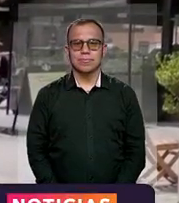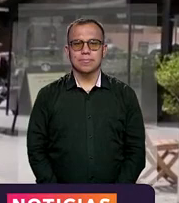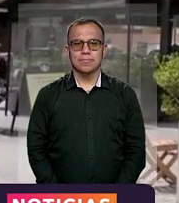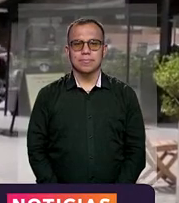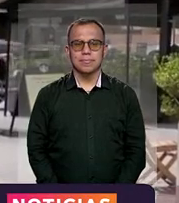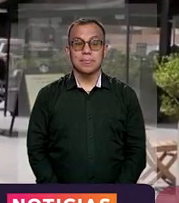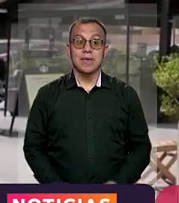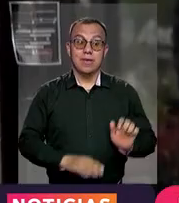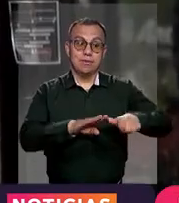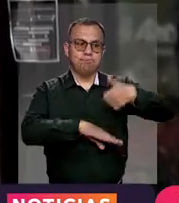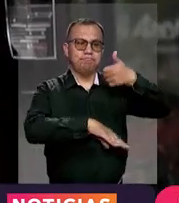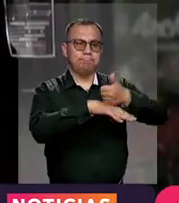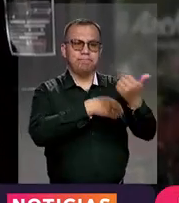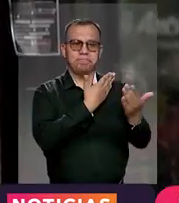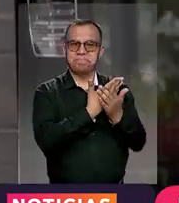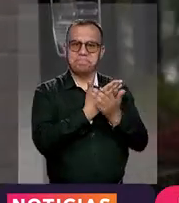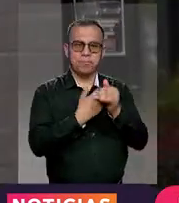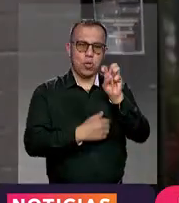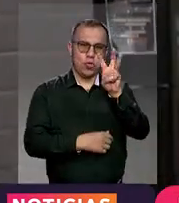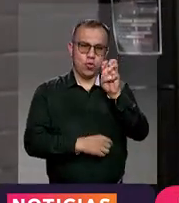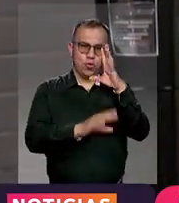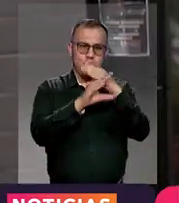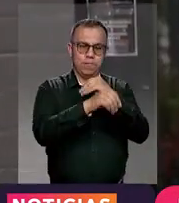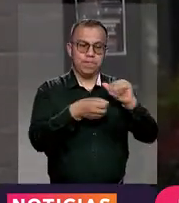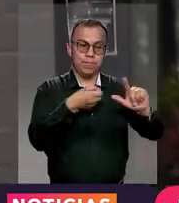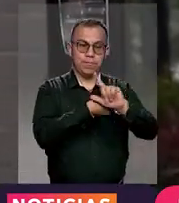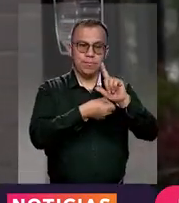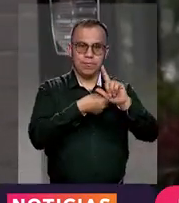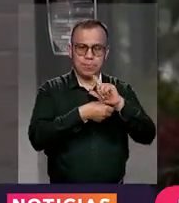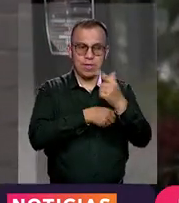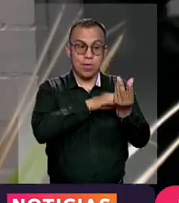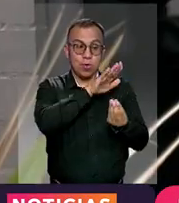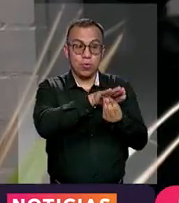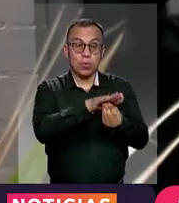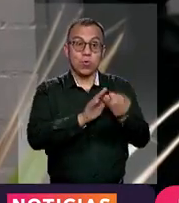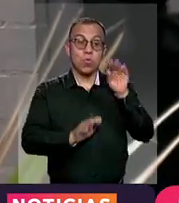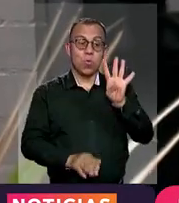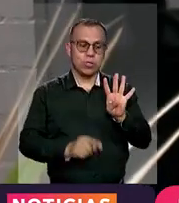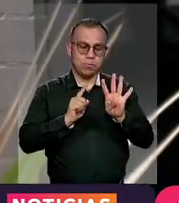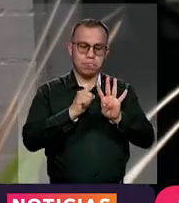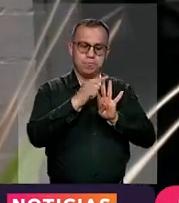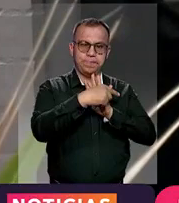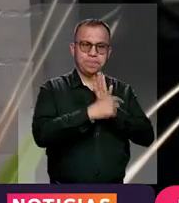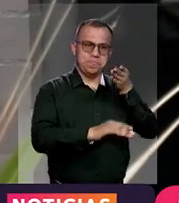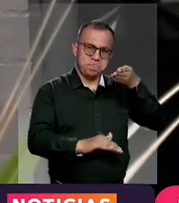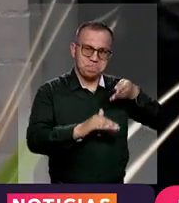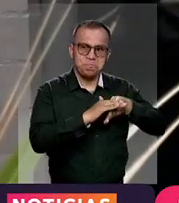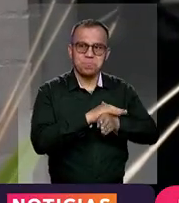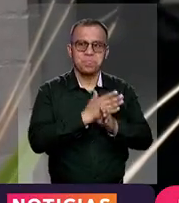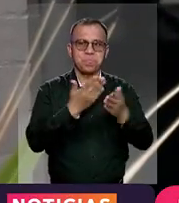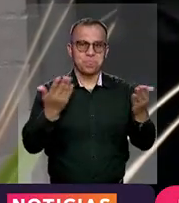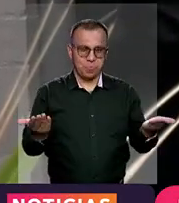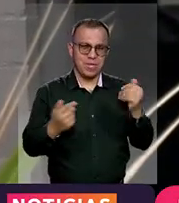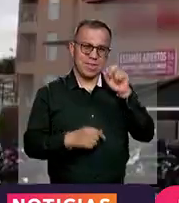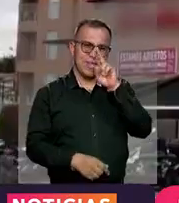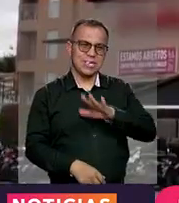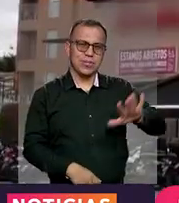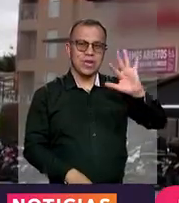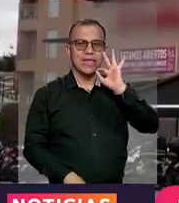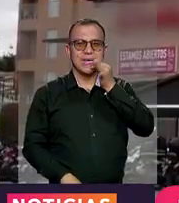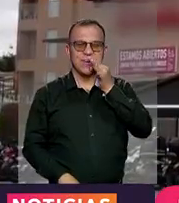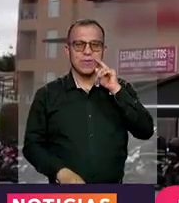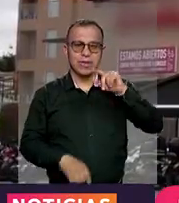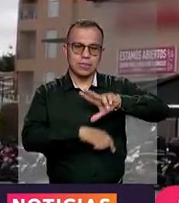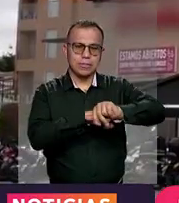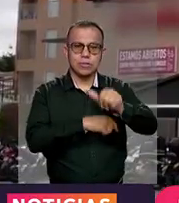Según las autoridades, hacia las 8 de la noche en la localidad Usaquén, cuatro personas ingresaron a una franquicia de una multinacional de café.